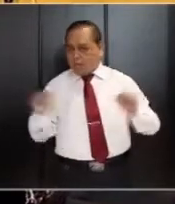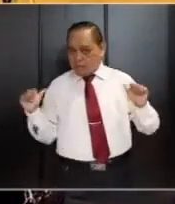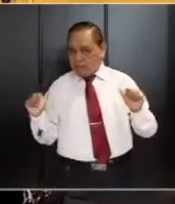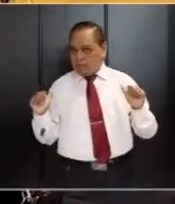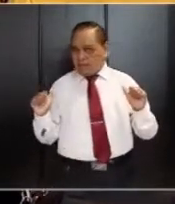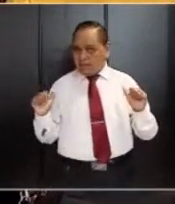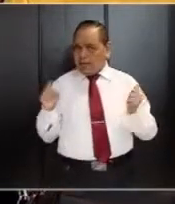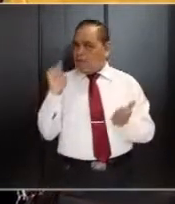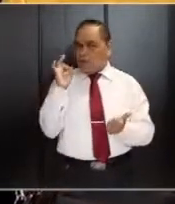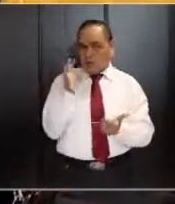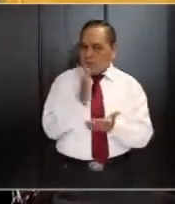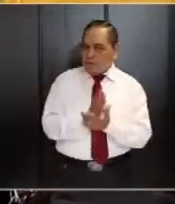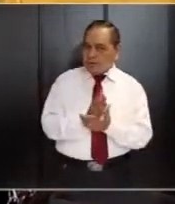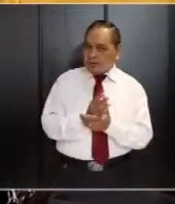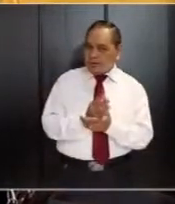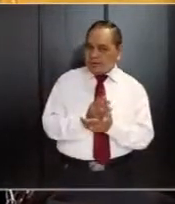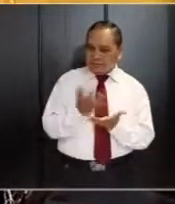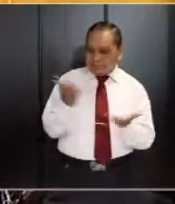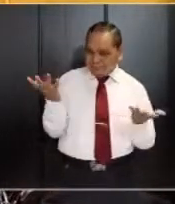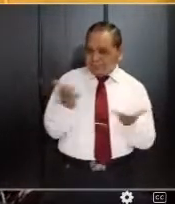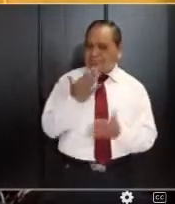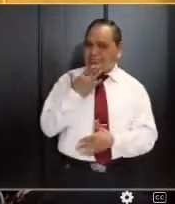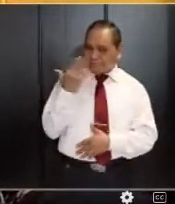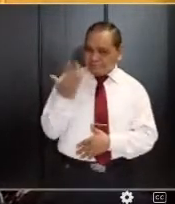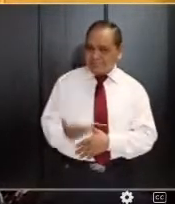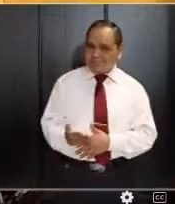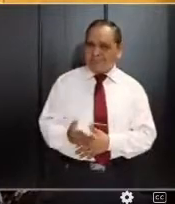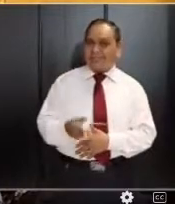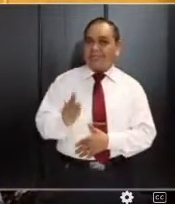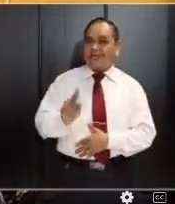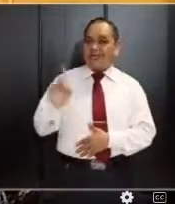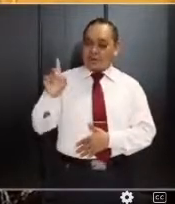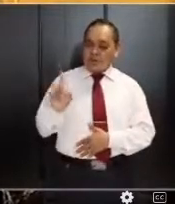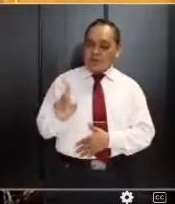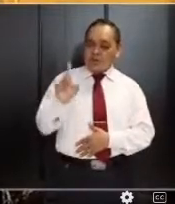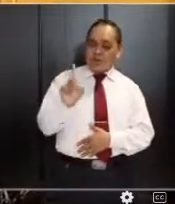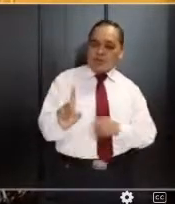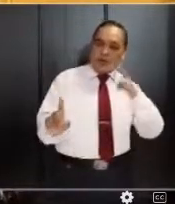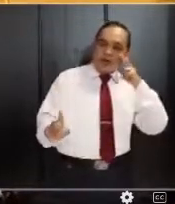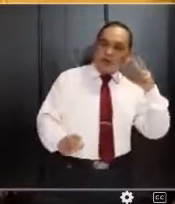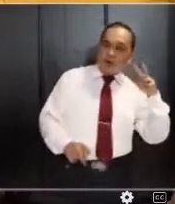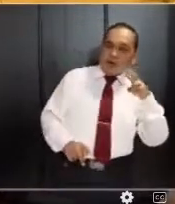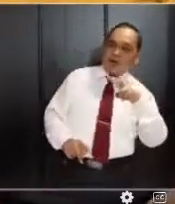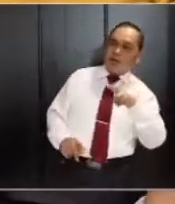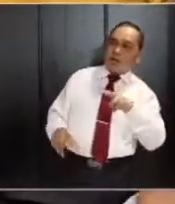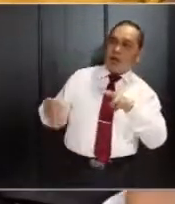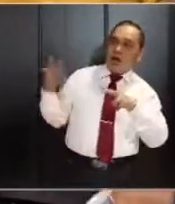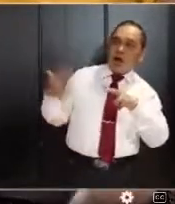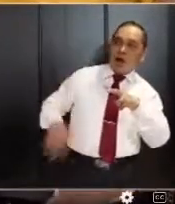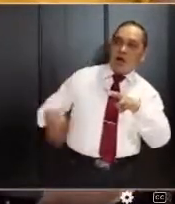más avisan. Bueno, pero cuando las vean llegar.